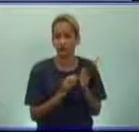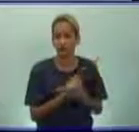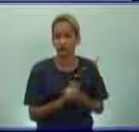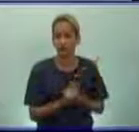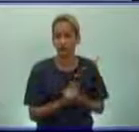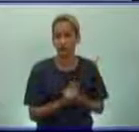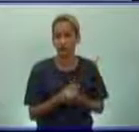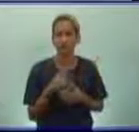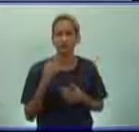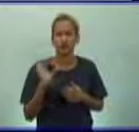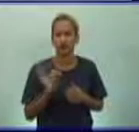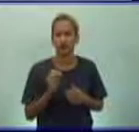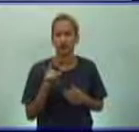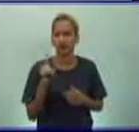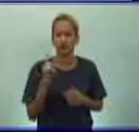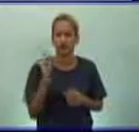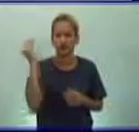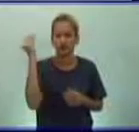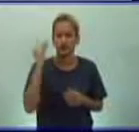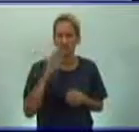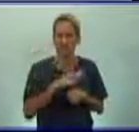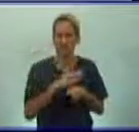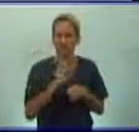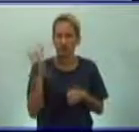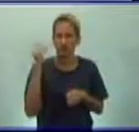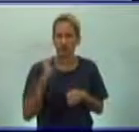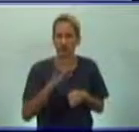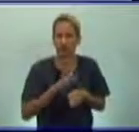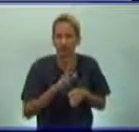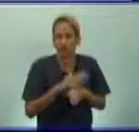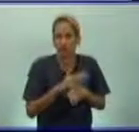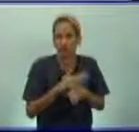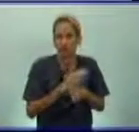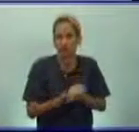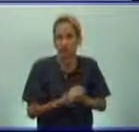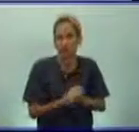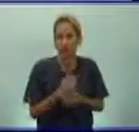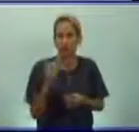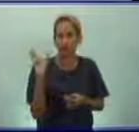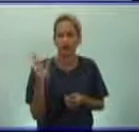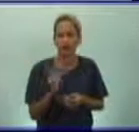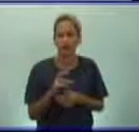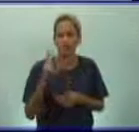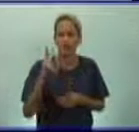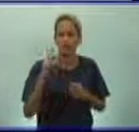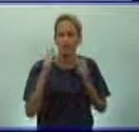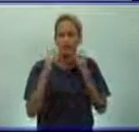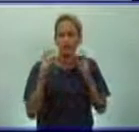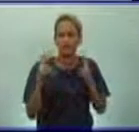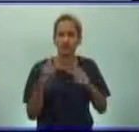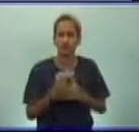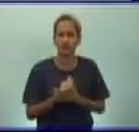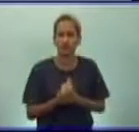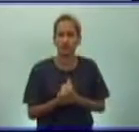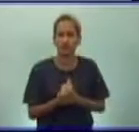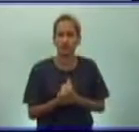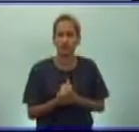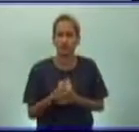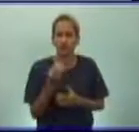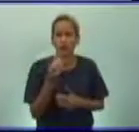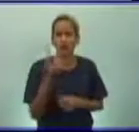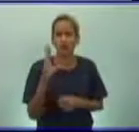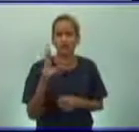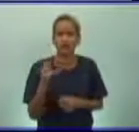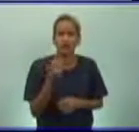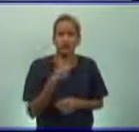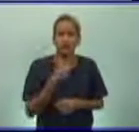palabra vívida. Pues les digo que es sinónimo de real, cierta, verídica. Podemos decir, por